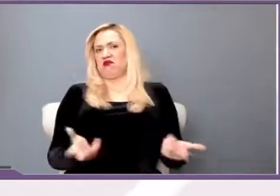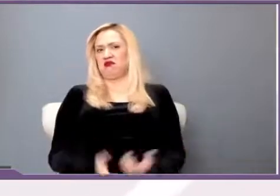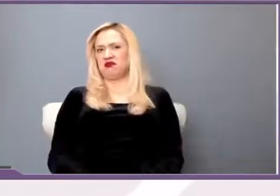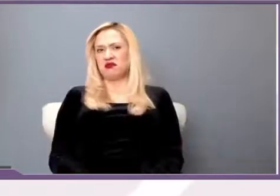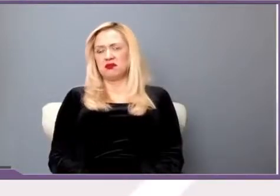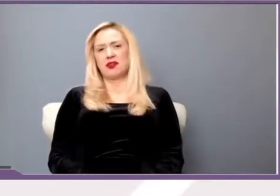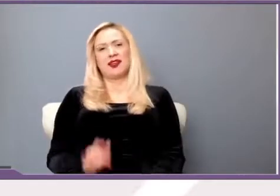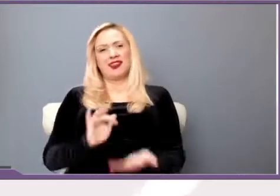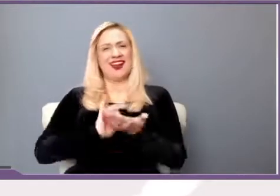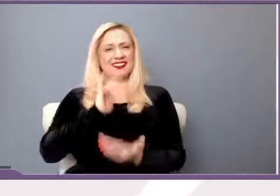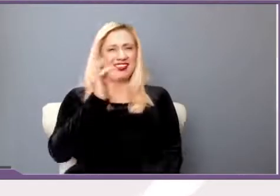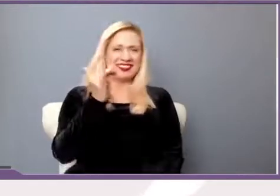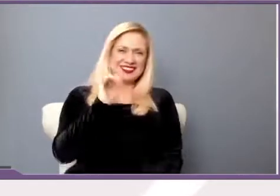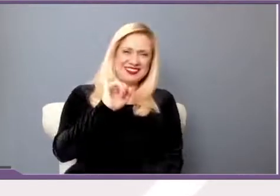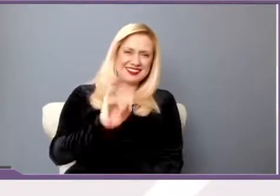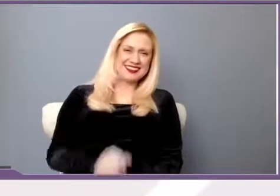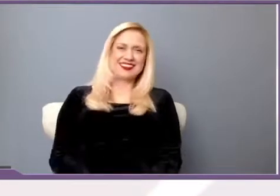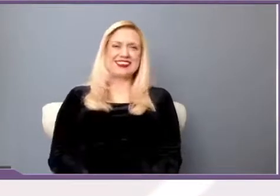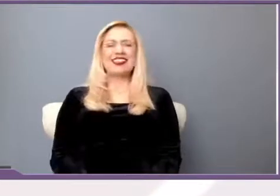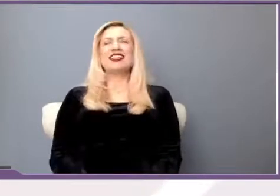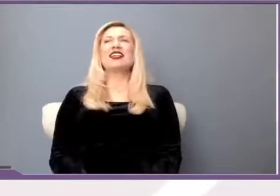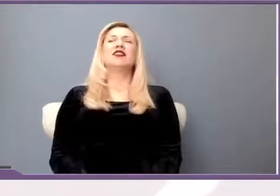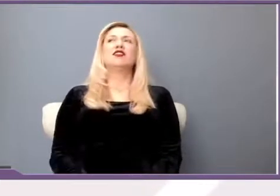Gracias, Bere. Sí, yo